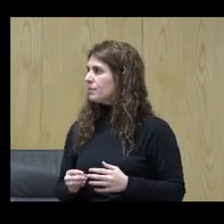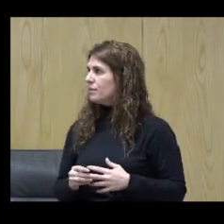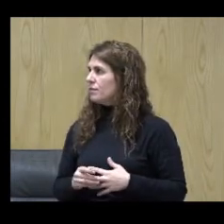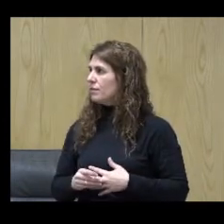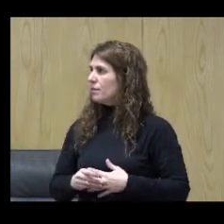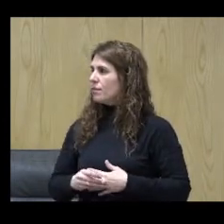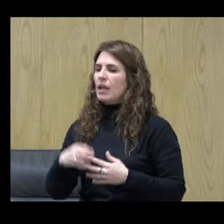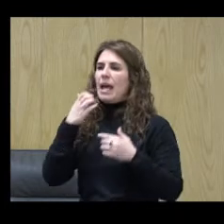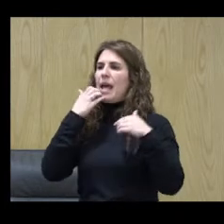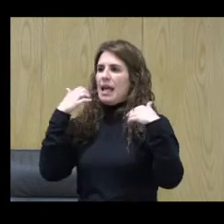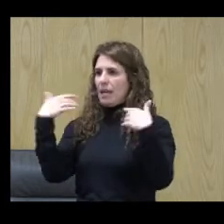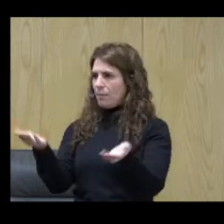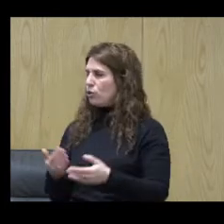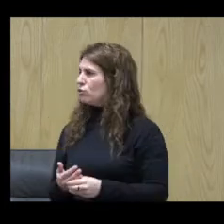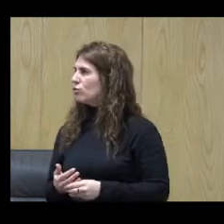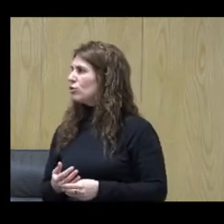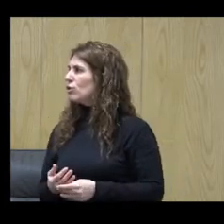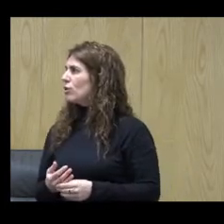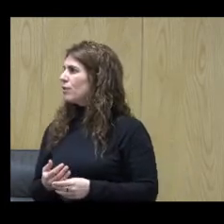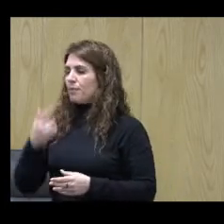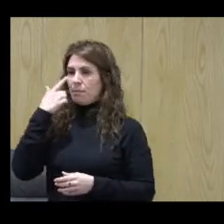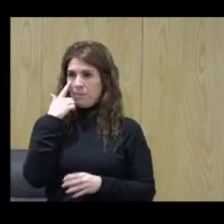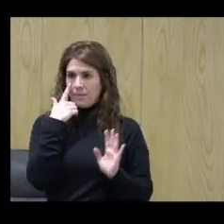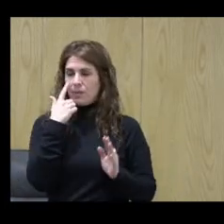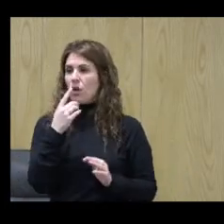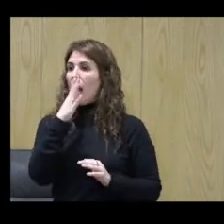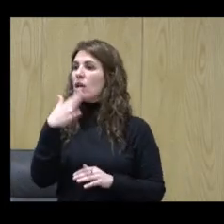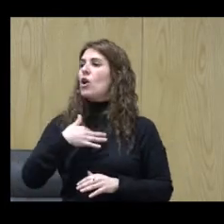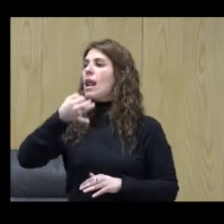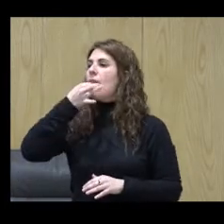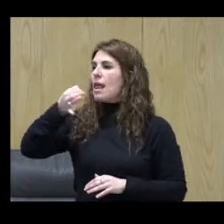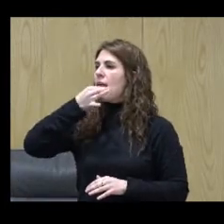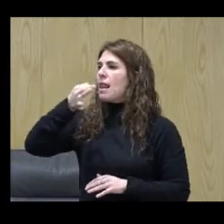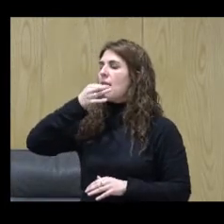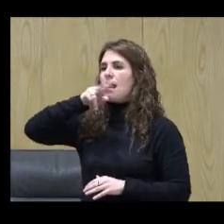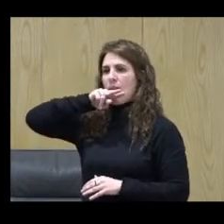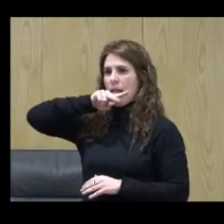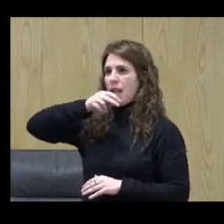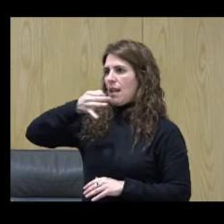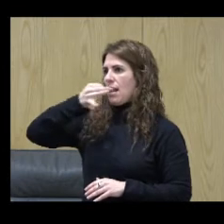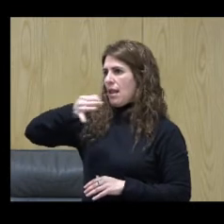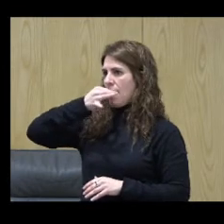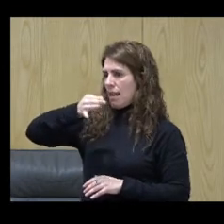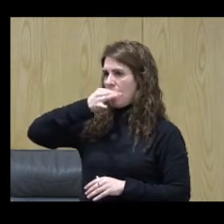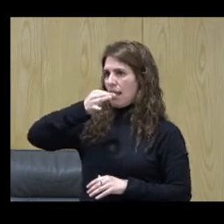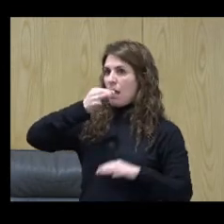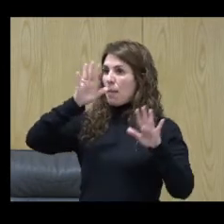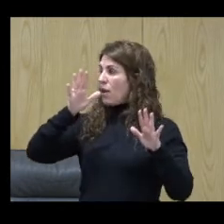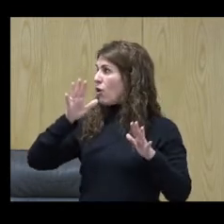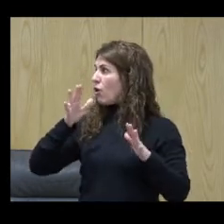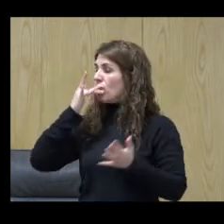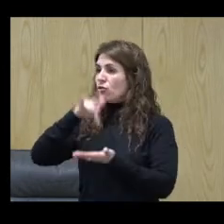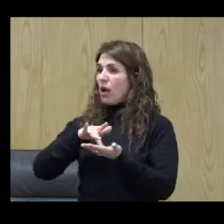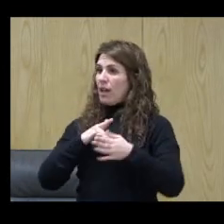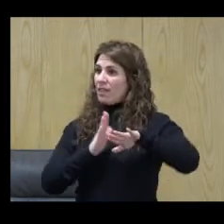poneros algunos ejemplos. Fijaros, yo estoy hablando ahora mismo oralmente, os comunico de manera oral. Pero aquí a mi izquierda tenéis a